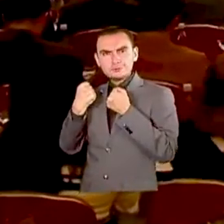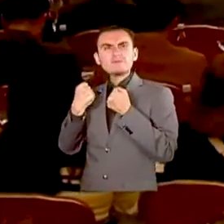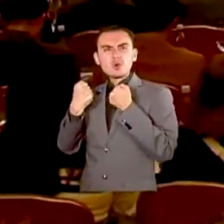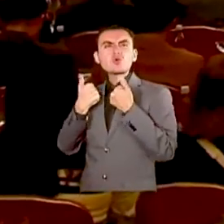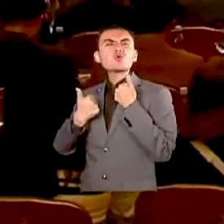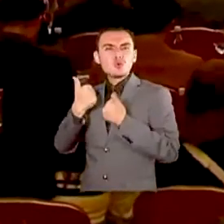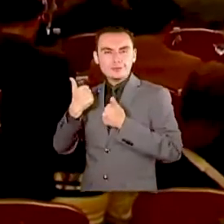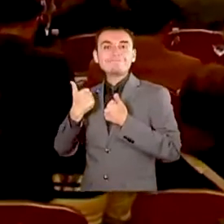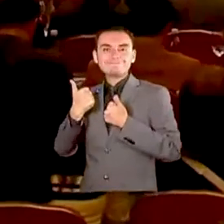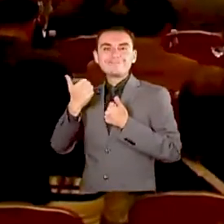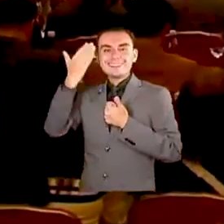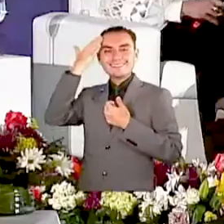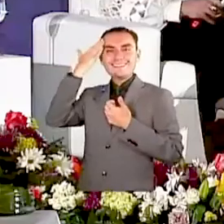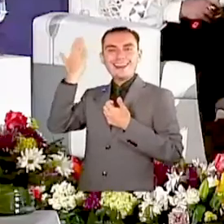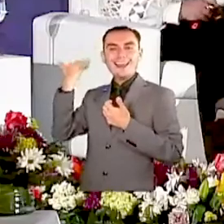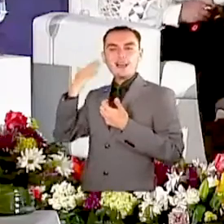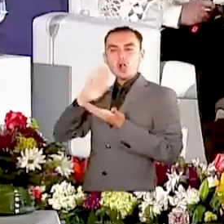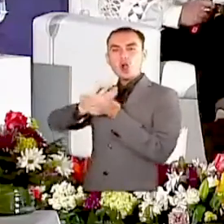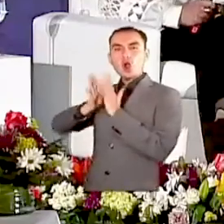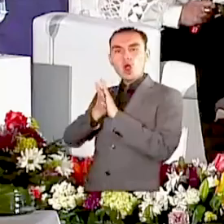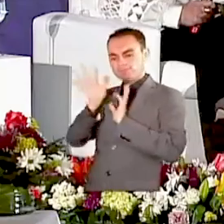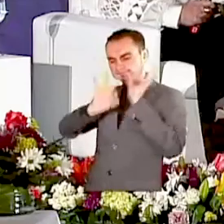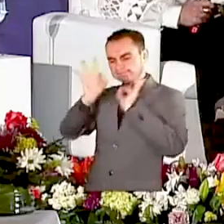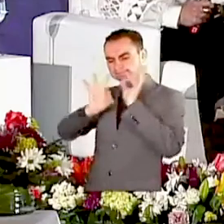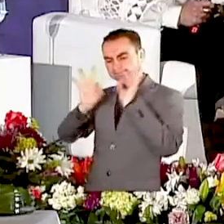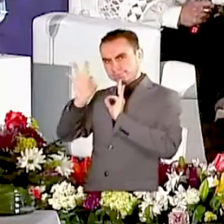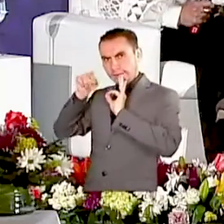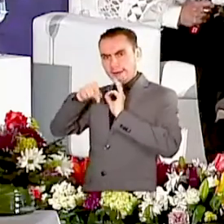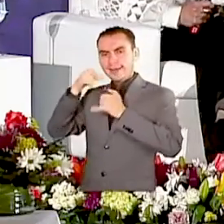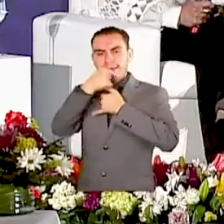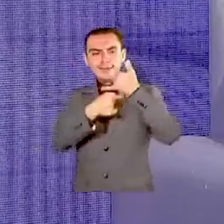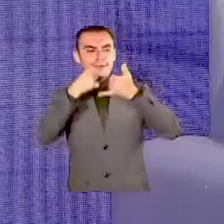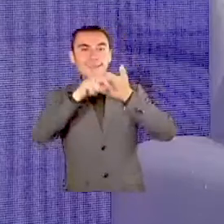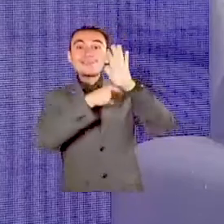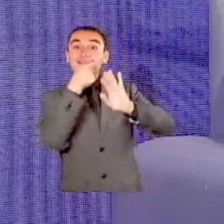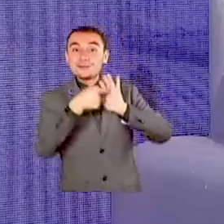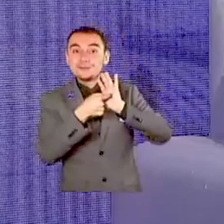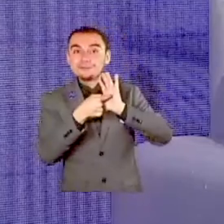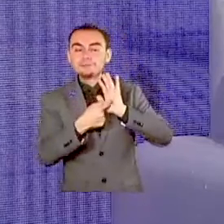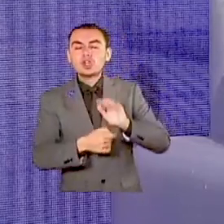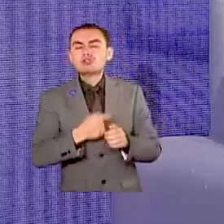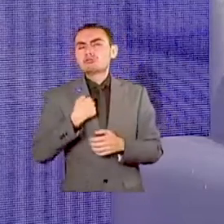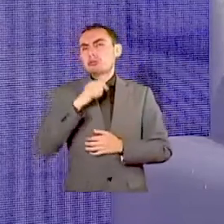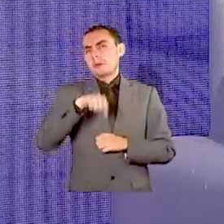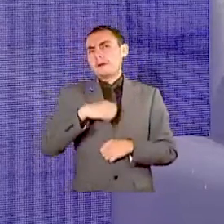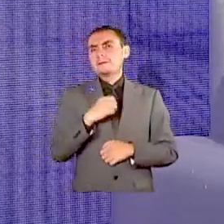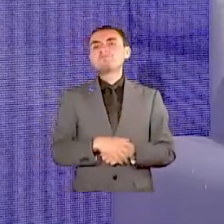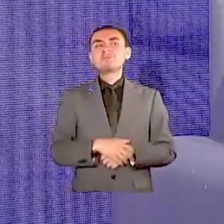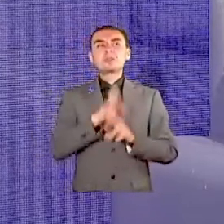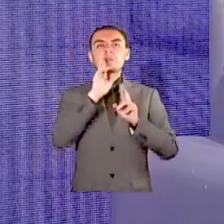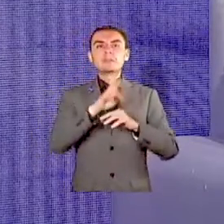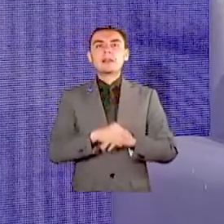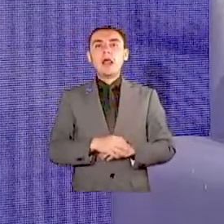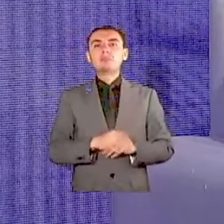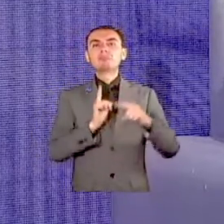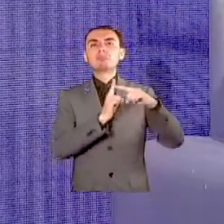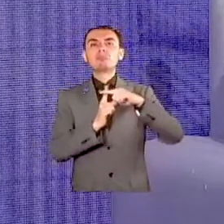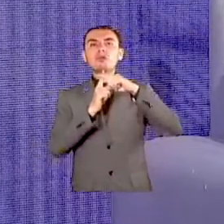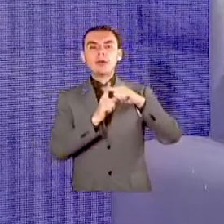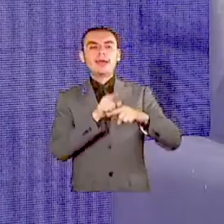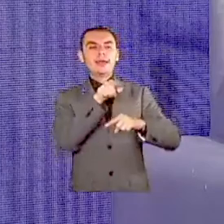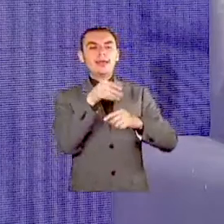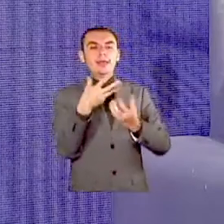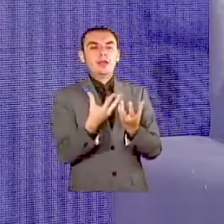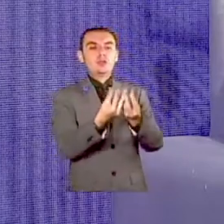a la construcción de paz en Colombia. Y podría decirle simplemente que la Procuraduría General de la Nación tiene una